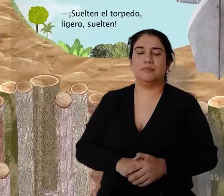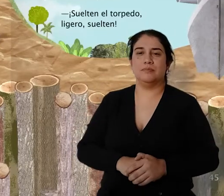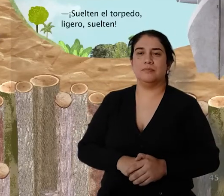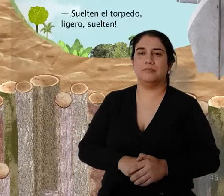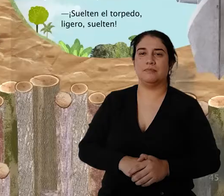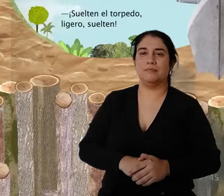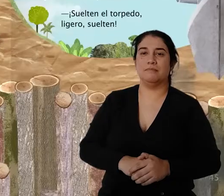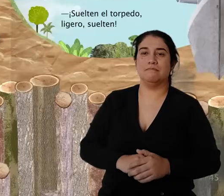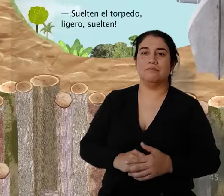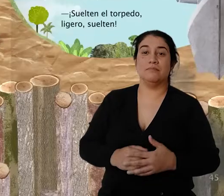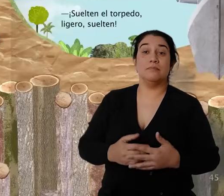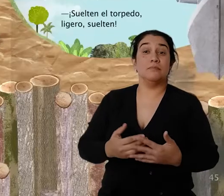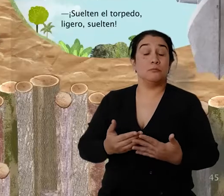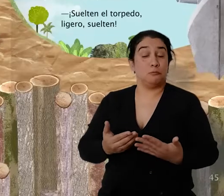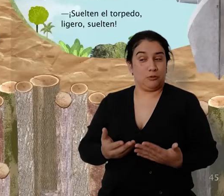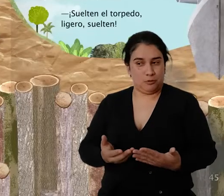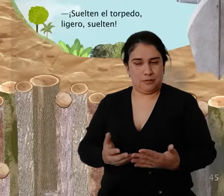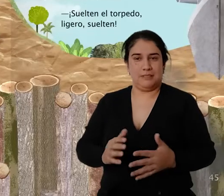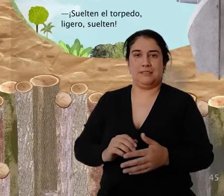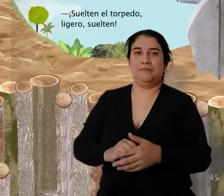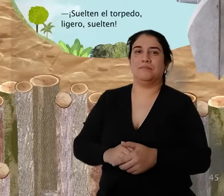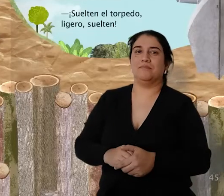bajó rápidamente de su tronco.